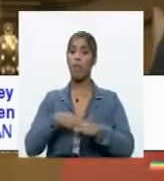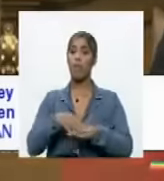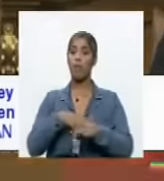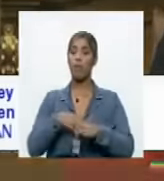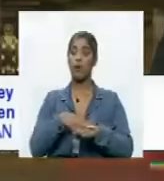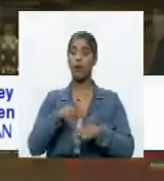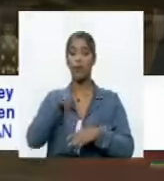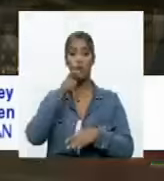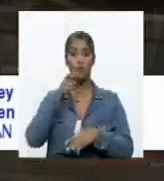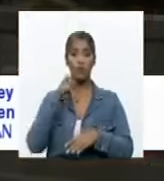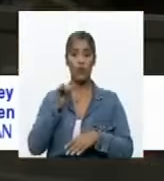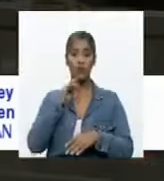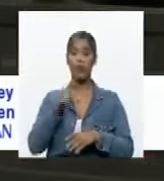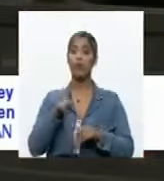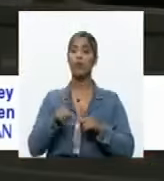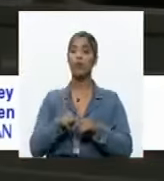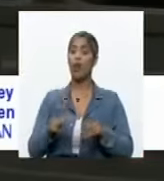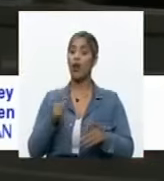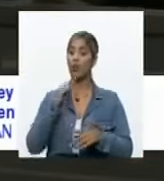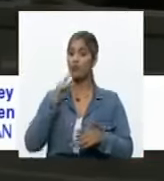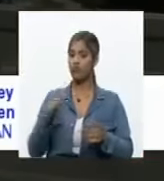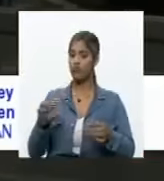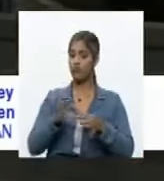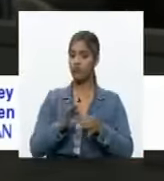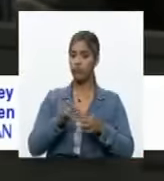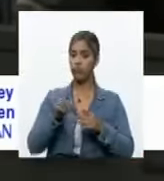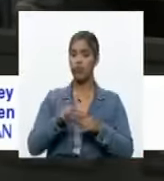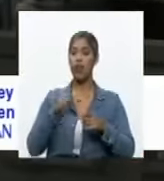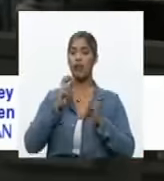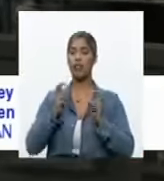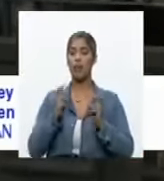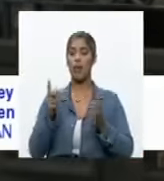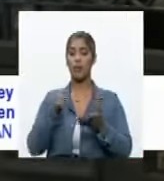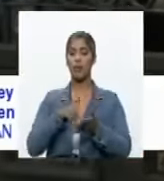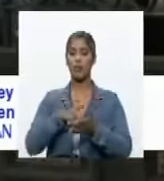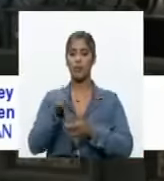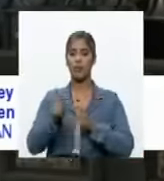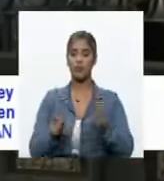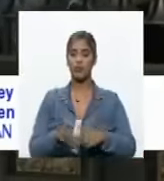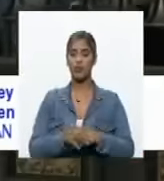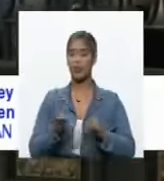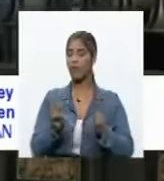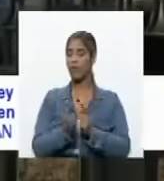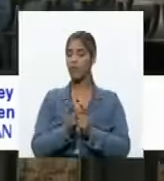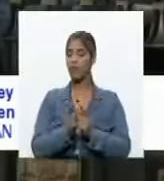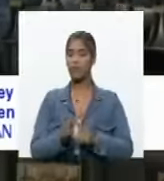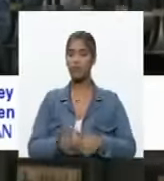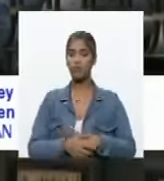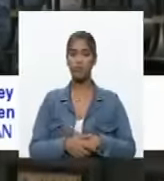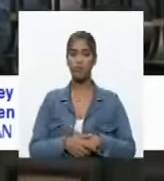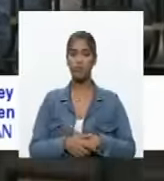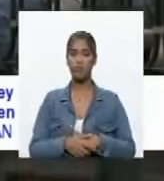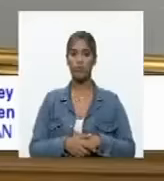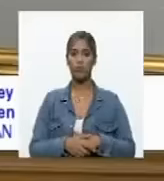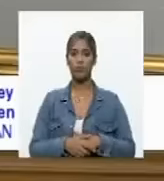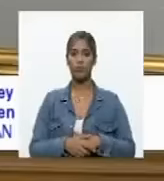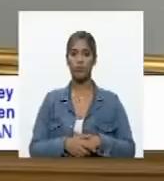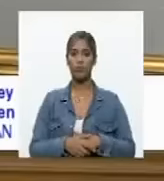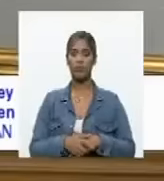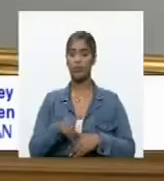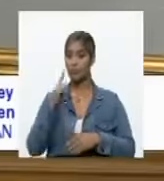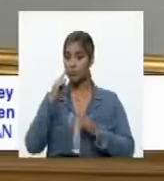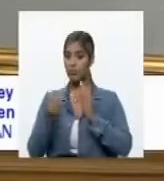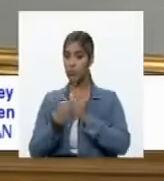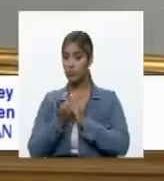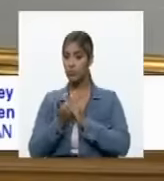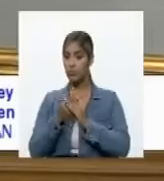del Poder Popular con competencia en materia de participación ciudadana. Es todo, presidente. En consideración